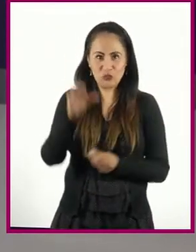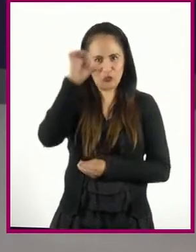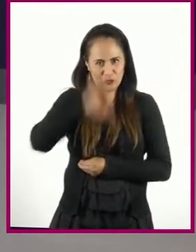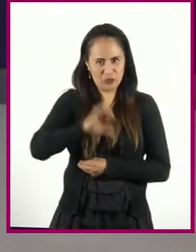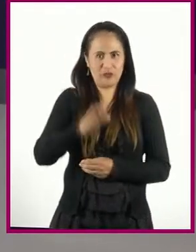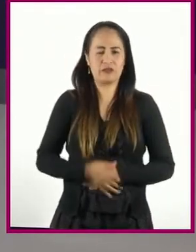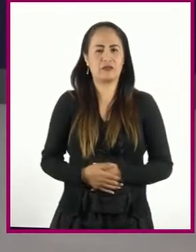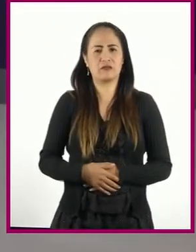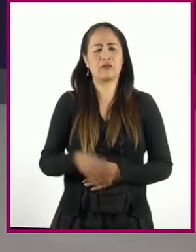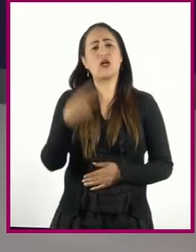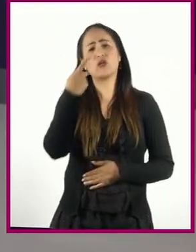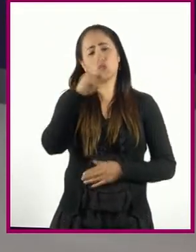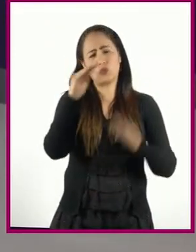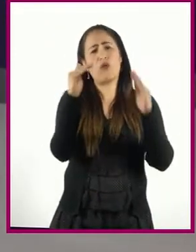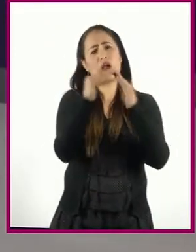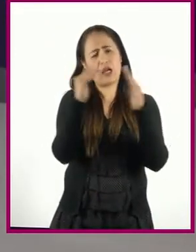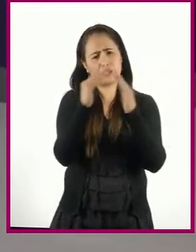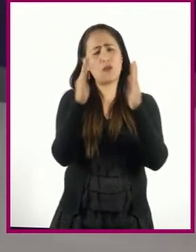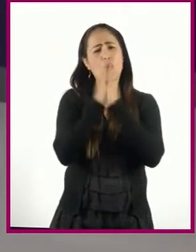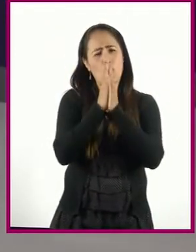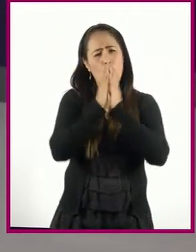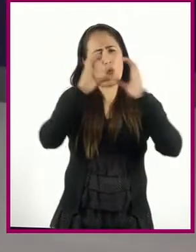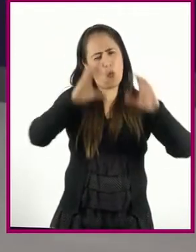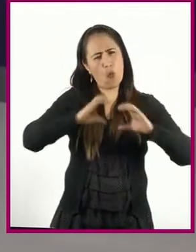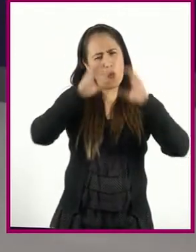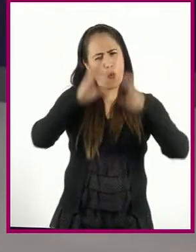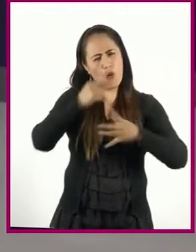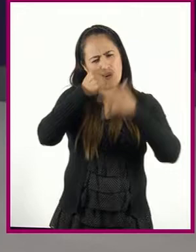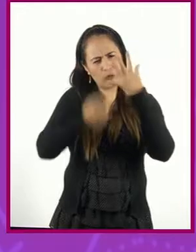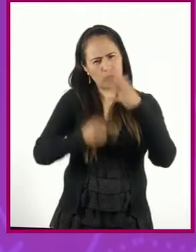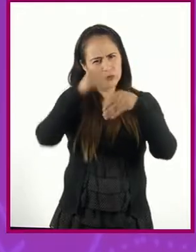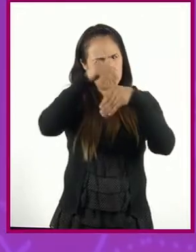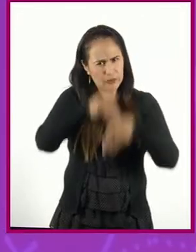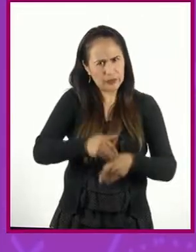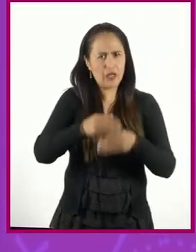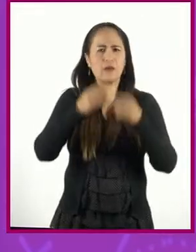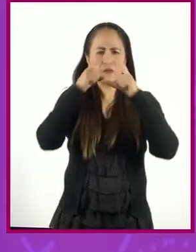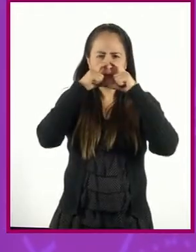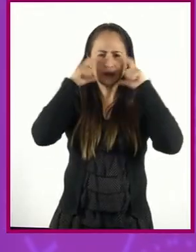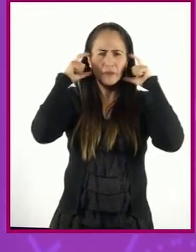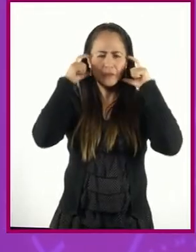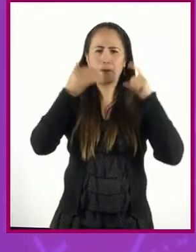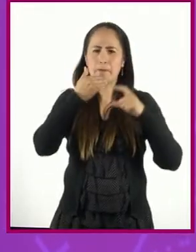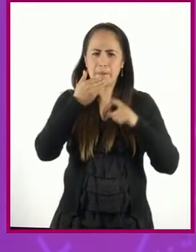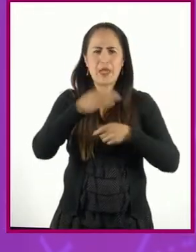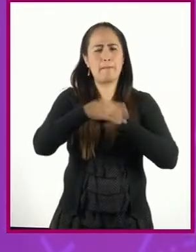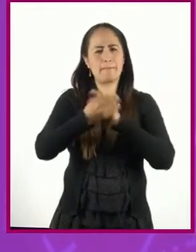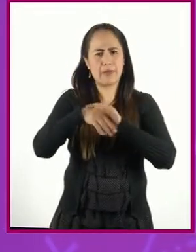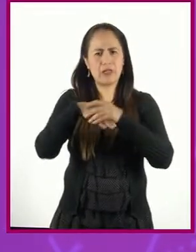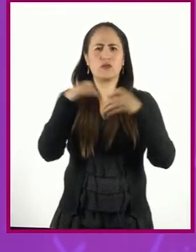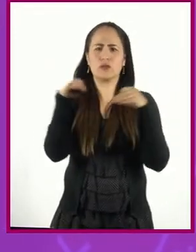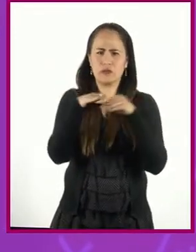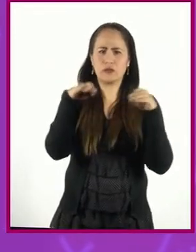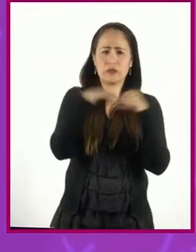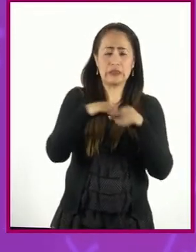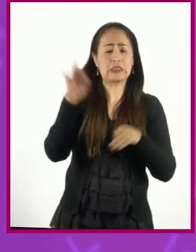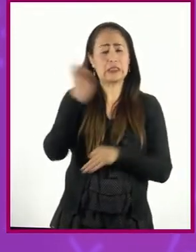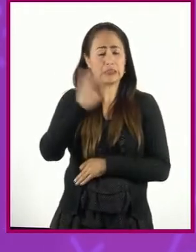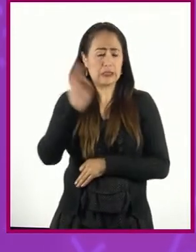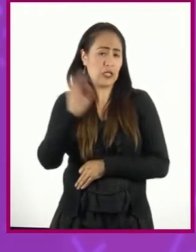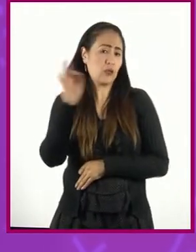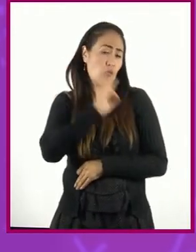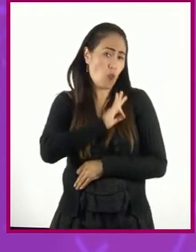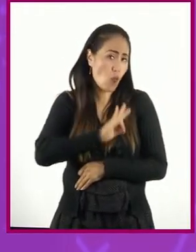casa continúen con sus cuidados. Es muy importante usar cubrebocas, lavarse constantemente las manos y, si les es